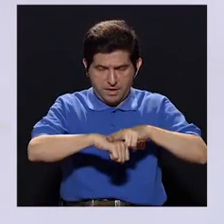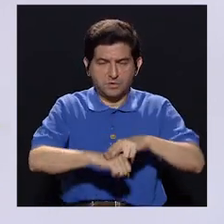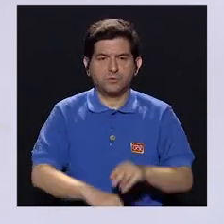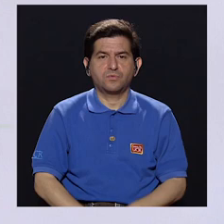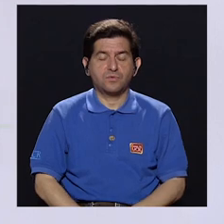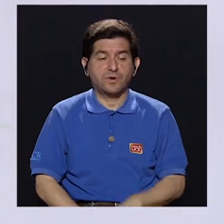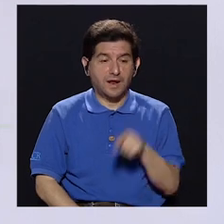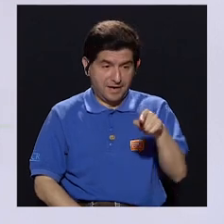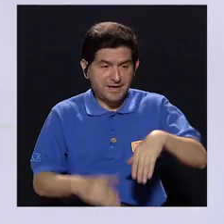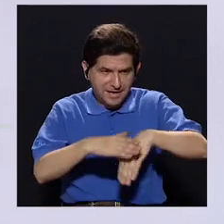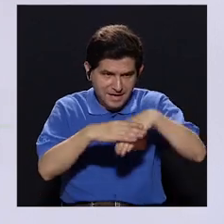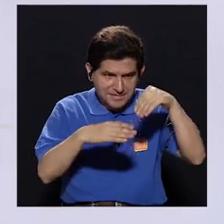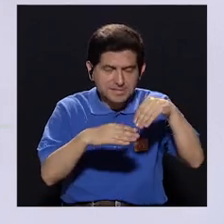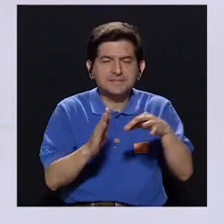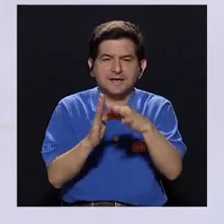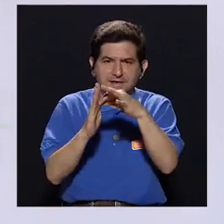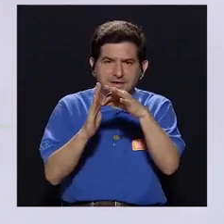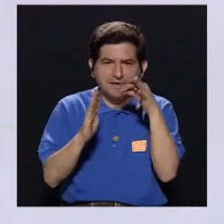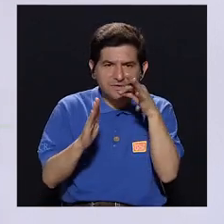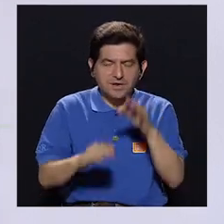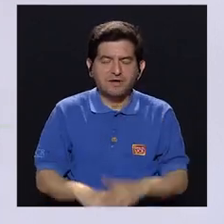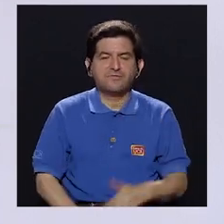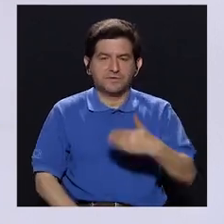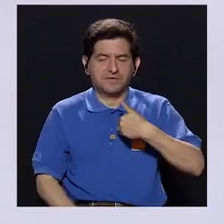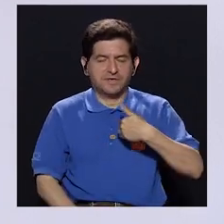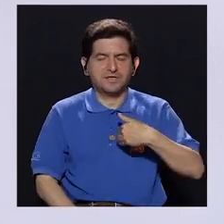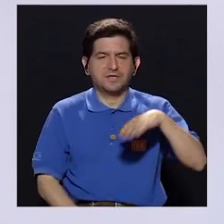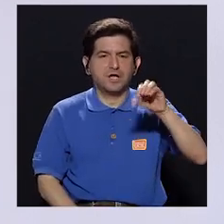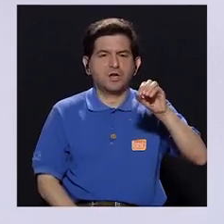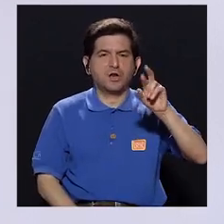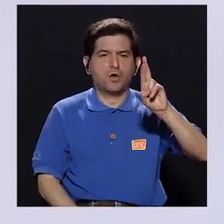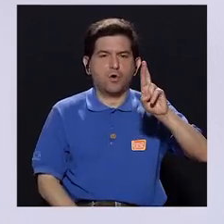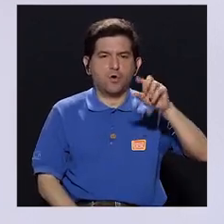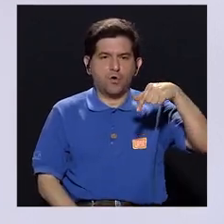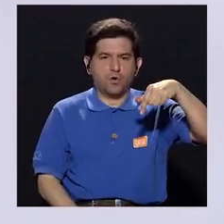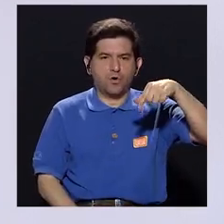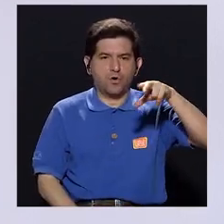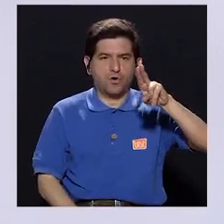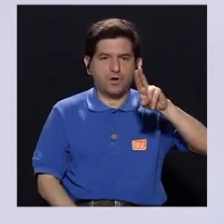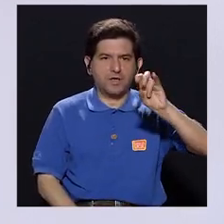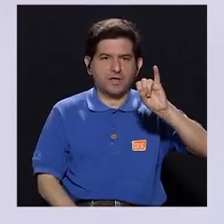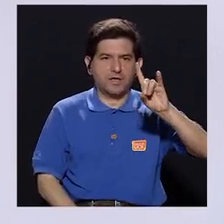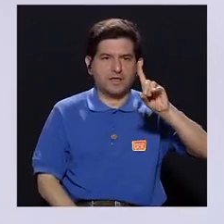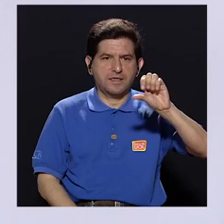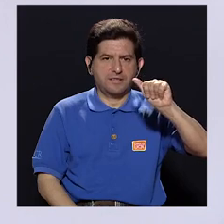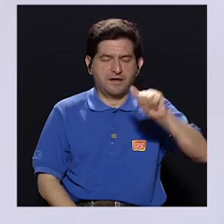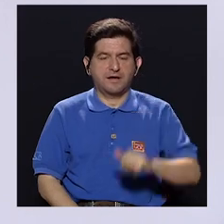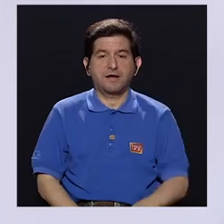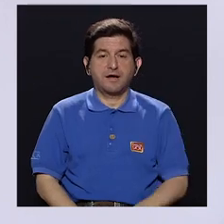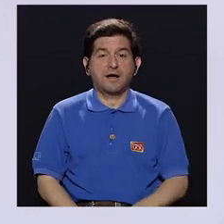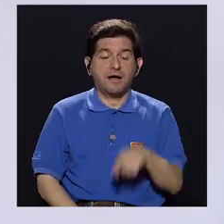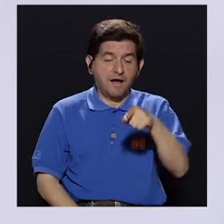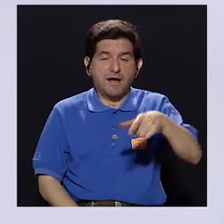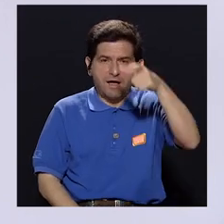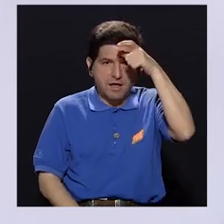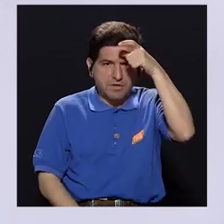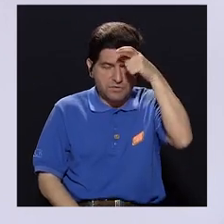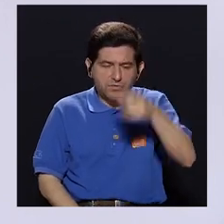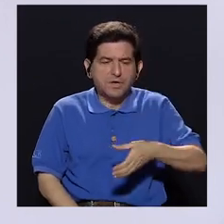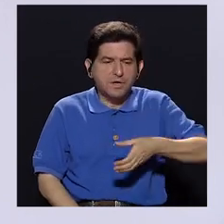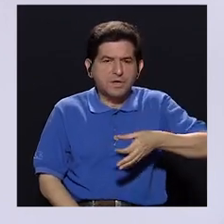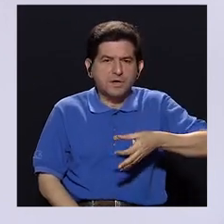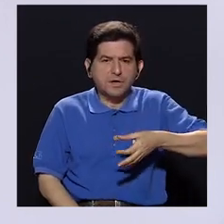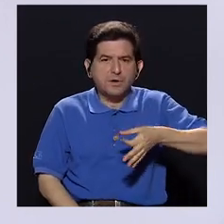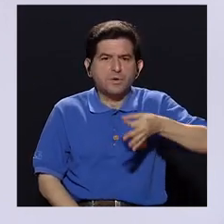todavía del fruto de una orquídea y como ese caso hay muchos otros e en Turquía por ejemplo se se bebe